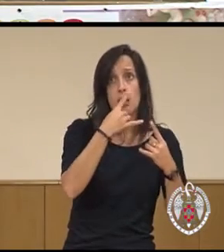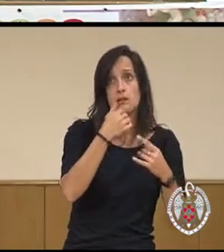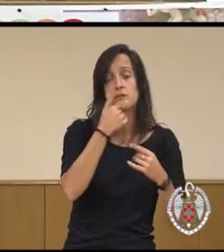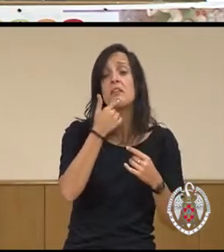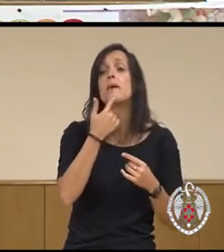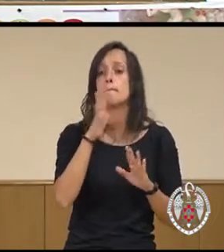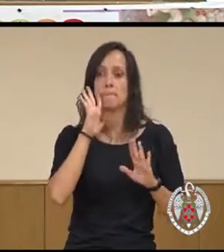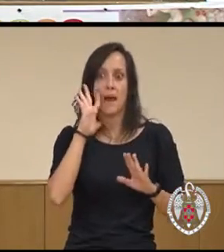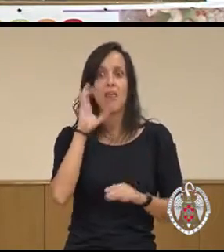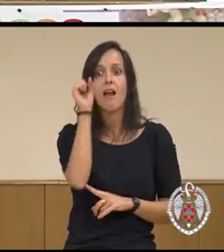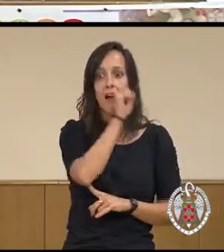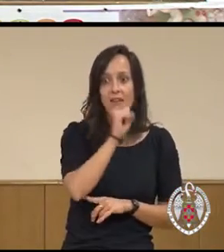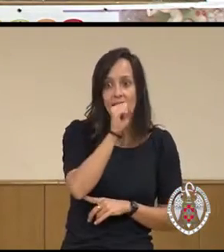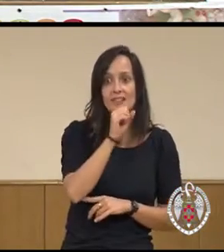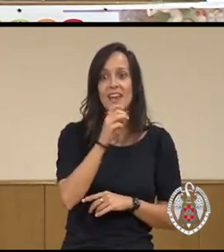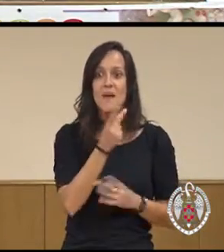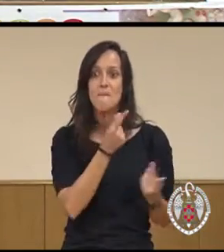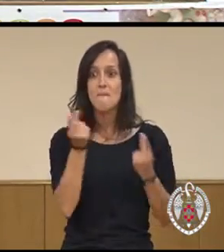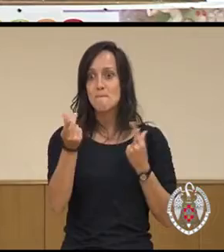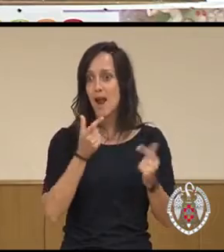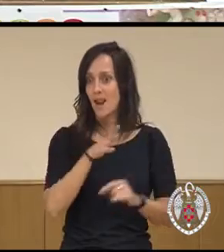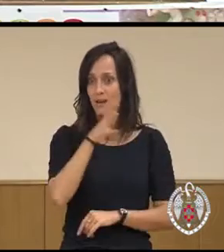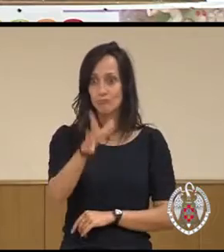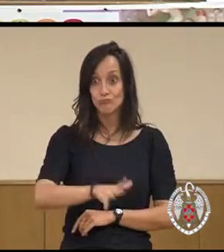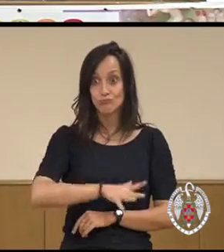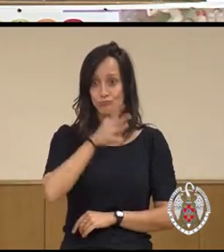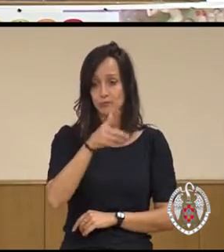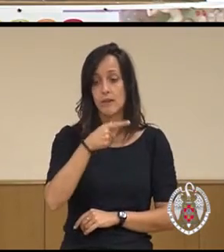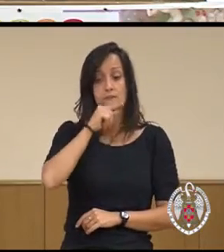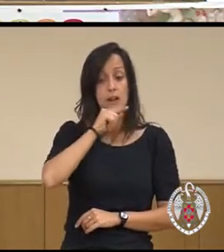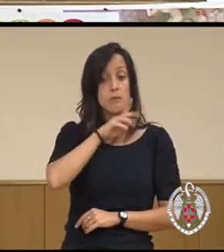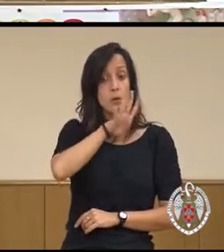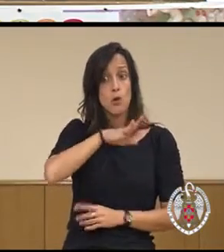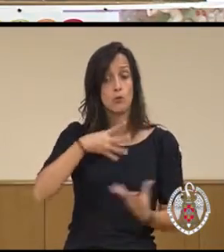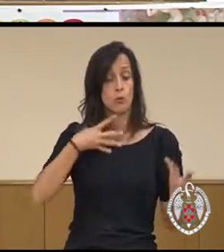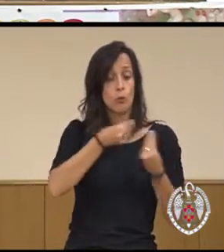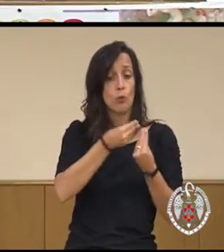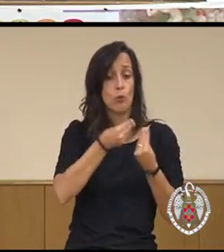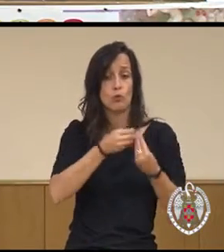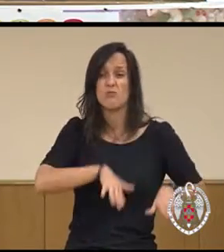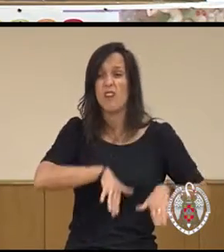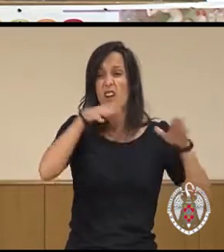y fue un extraordinario bailarín. Felipe IV se crió con los músicos de su padre, se crió con